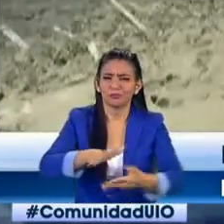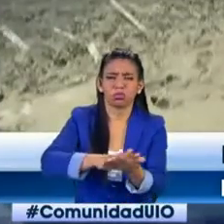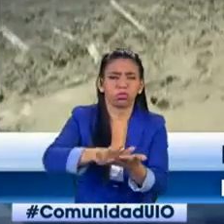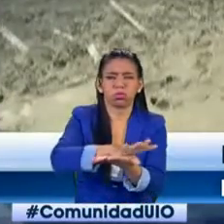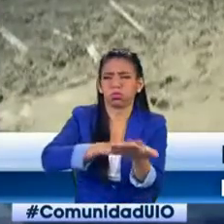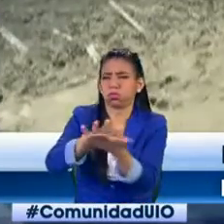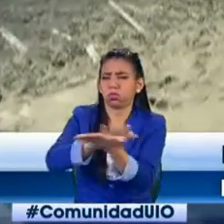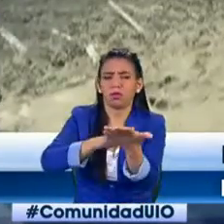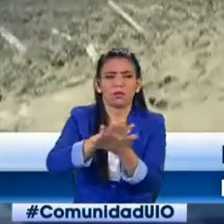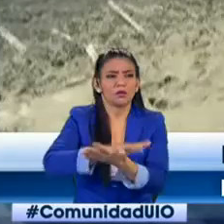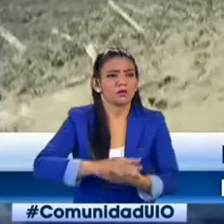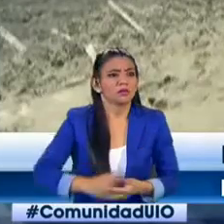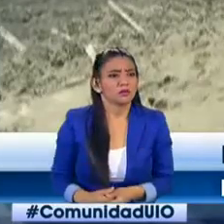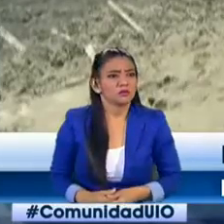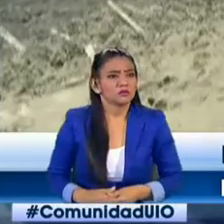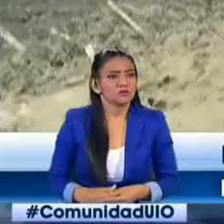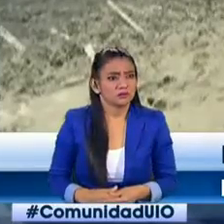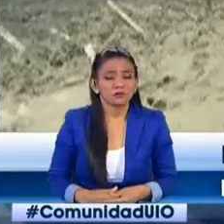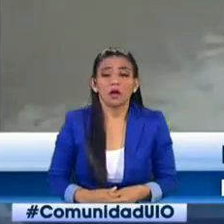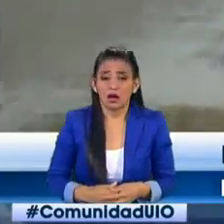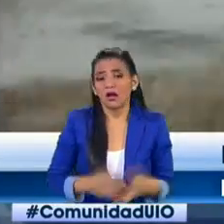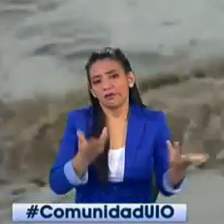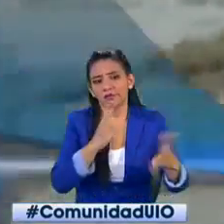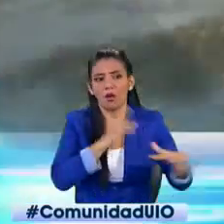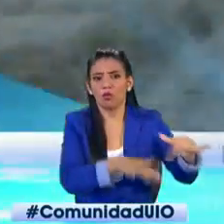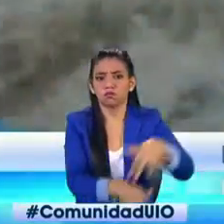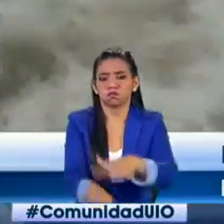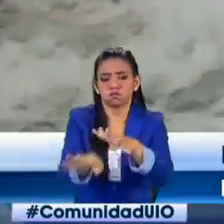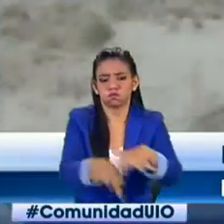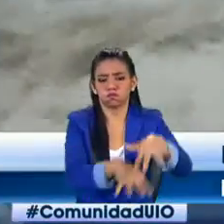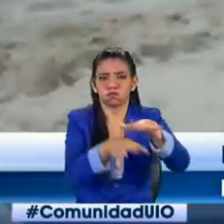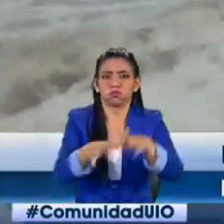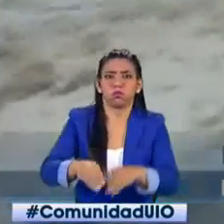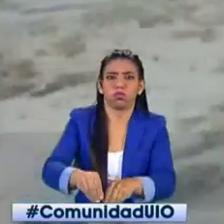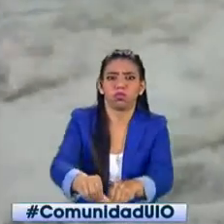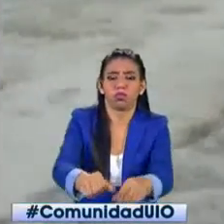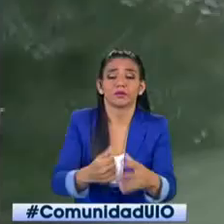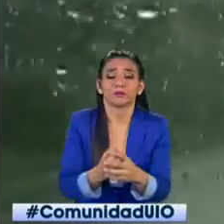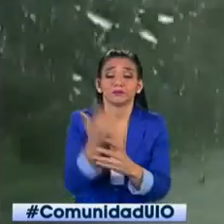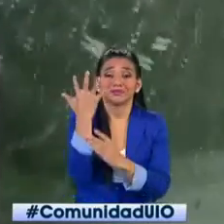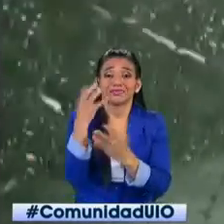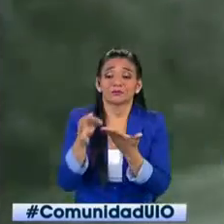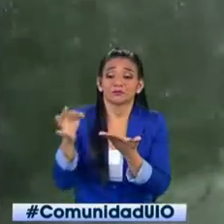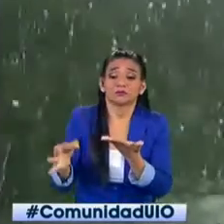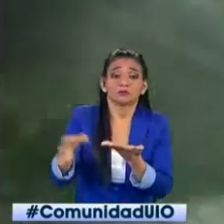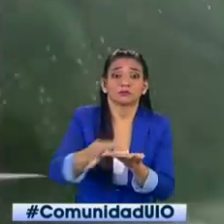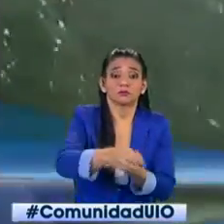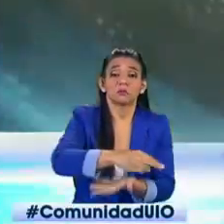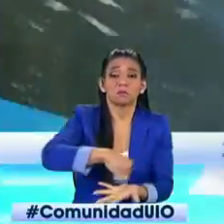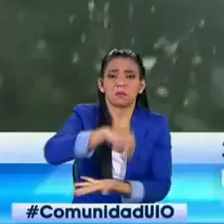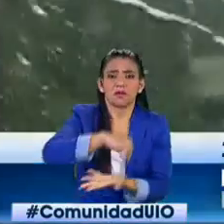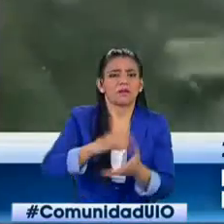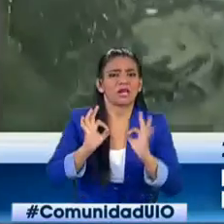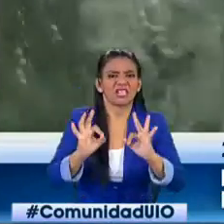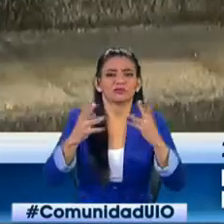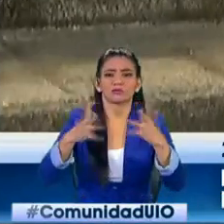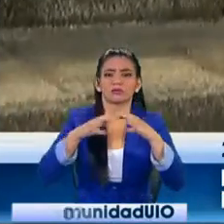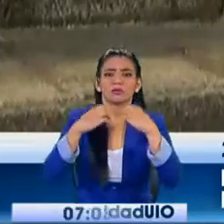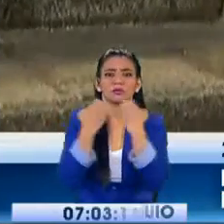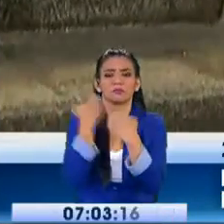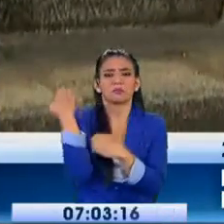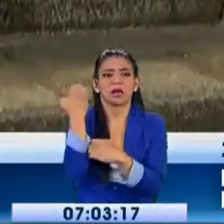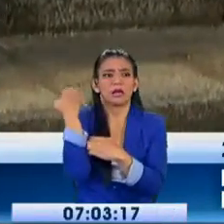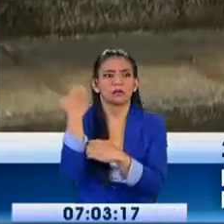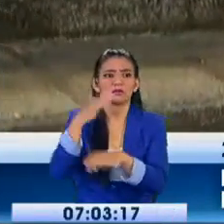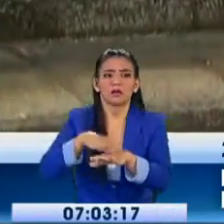O sea, el mar y el lodo. 5 cantones en Manabí activaron sus COES para enfrentar la emergencia que generan las lluvias y